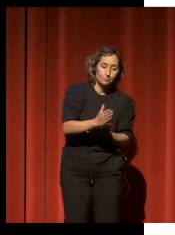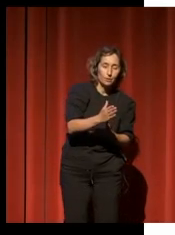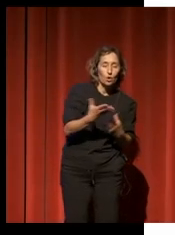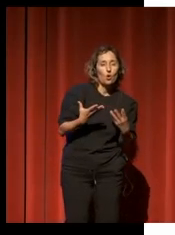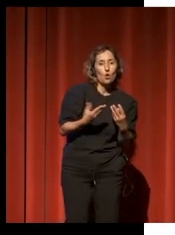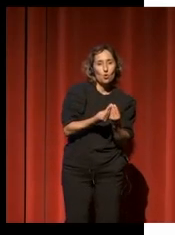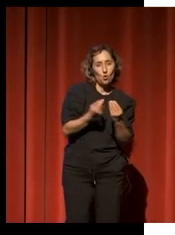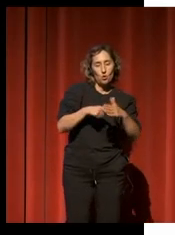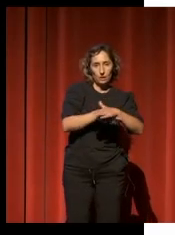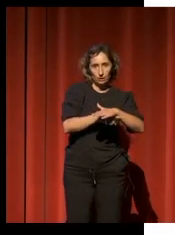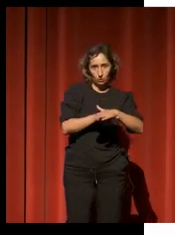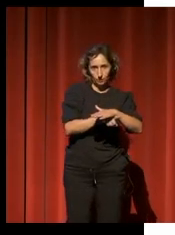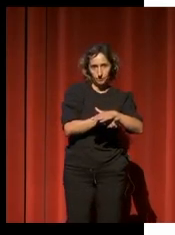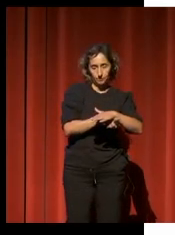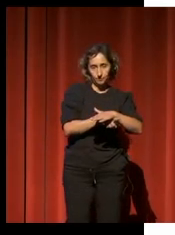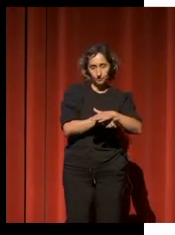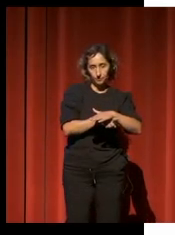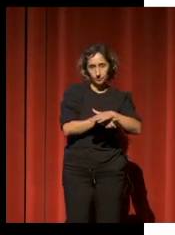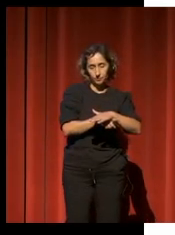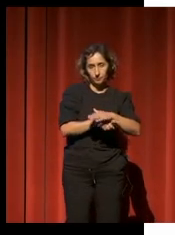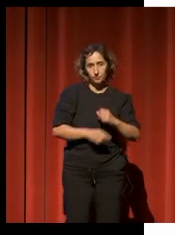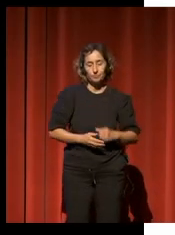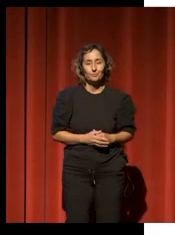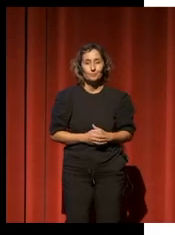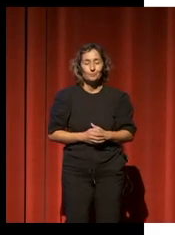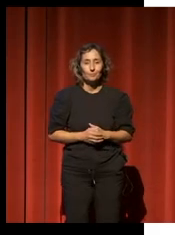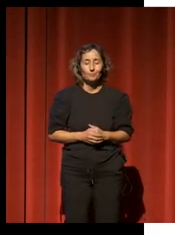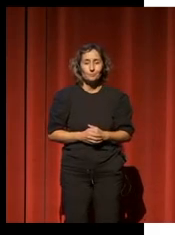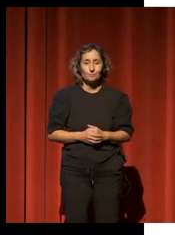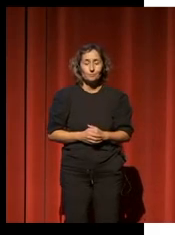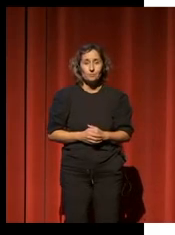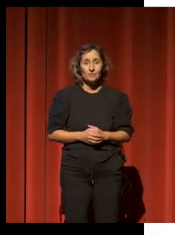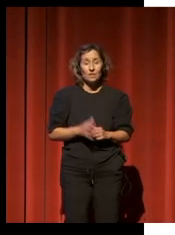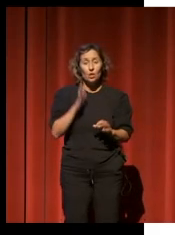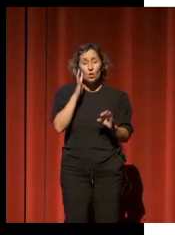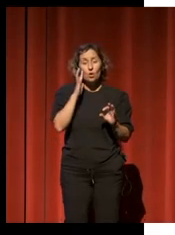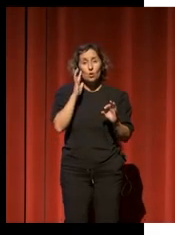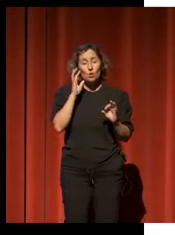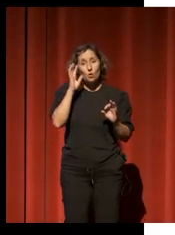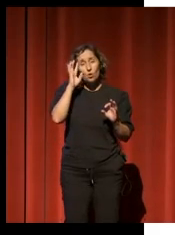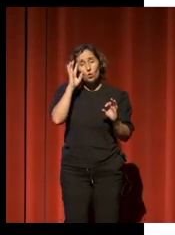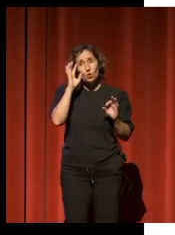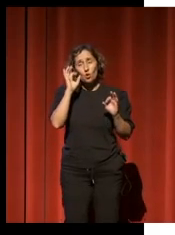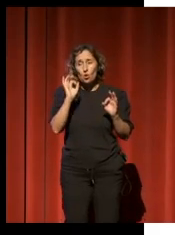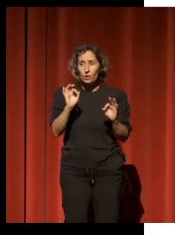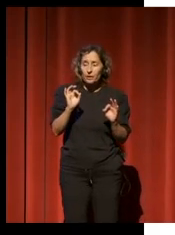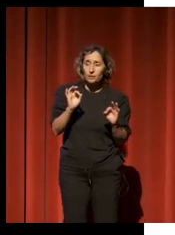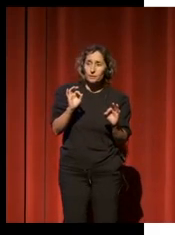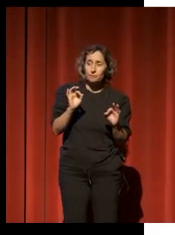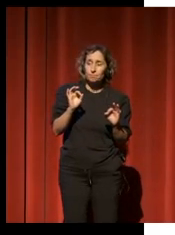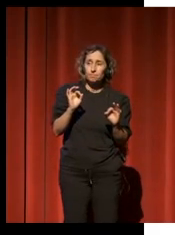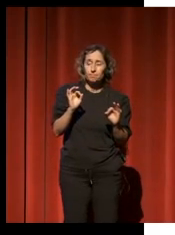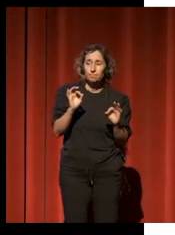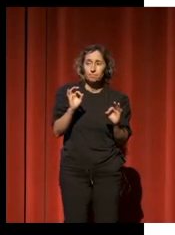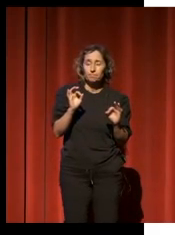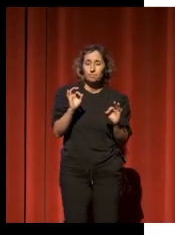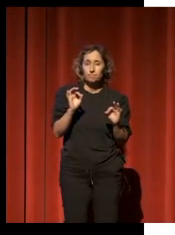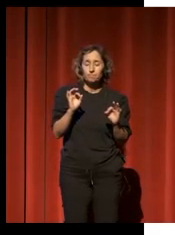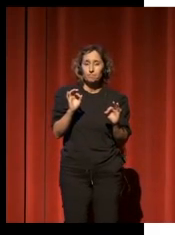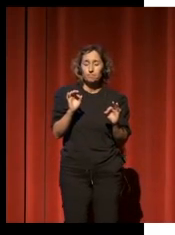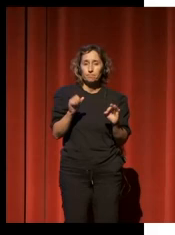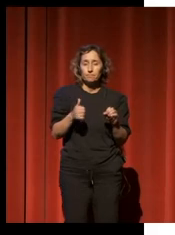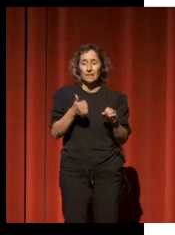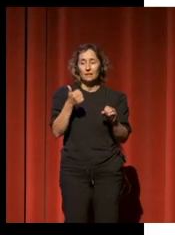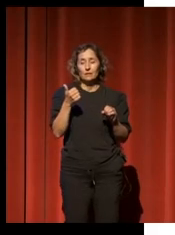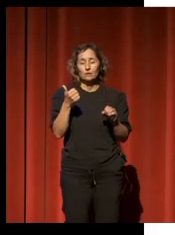vale em en las lógicas de coproducción más eh sustantivas Y en